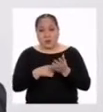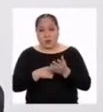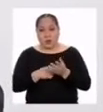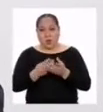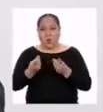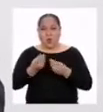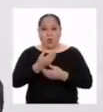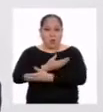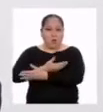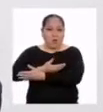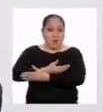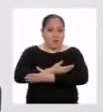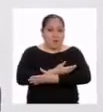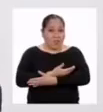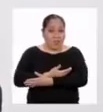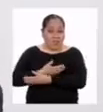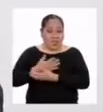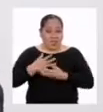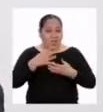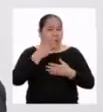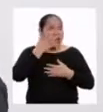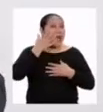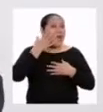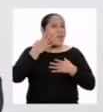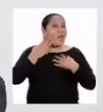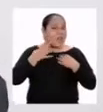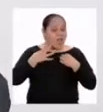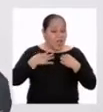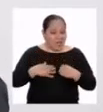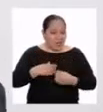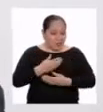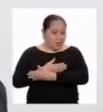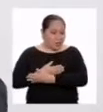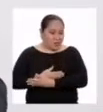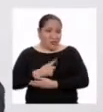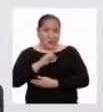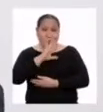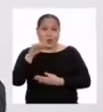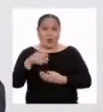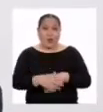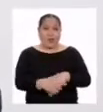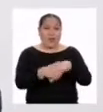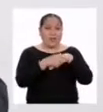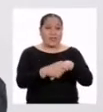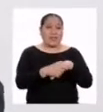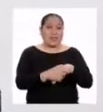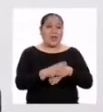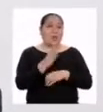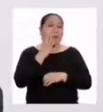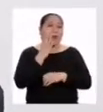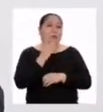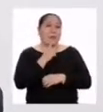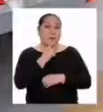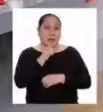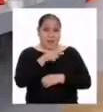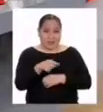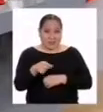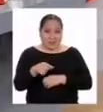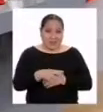cuando un bebé nace con la piel clara, todo el mundo felicita a su mamá y papá por